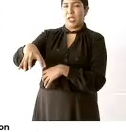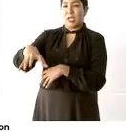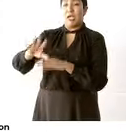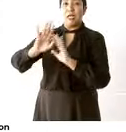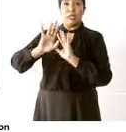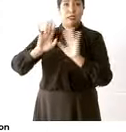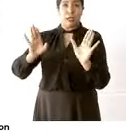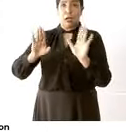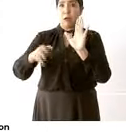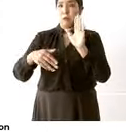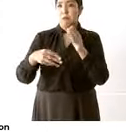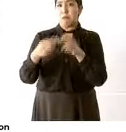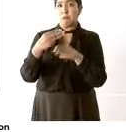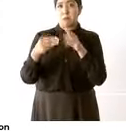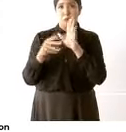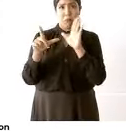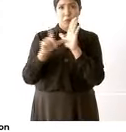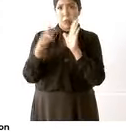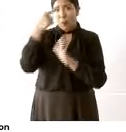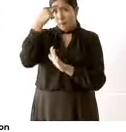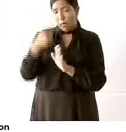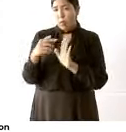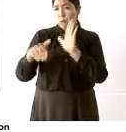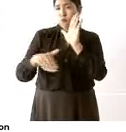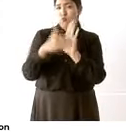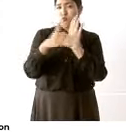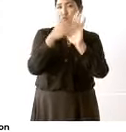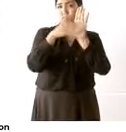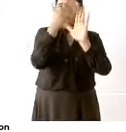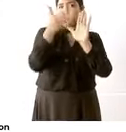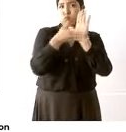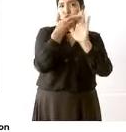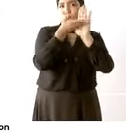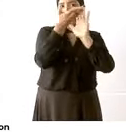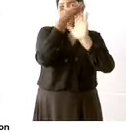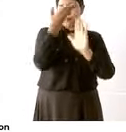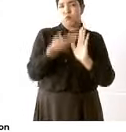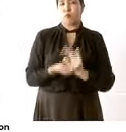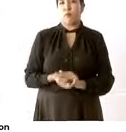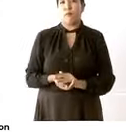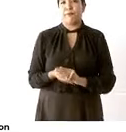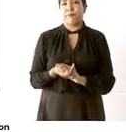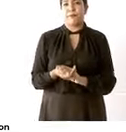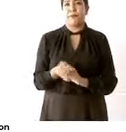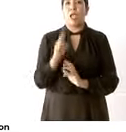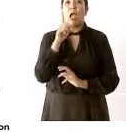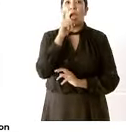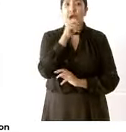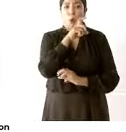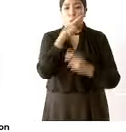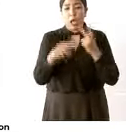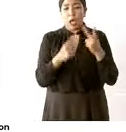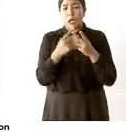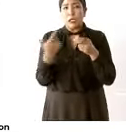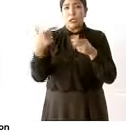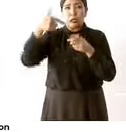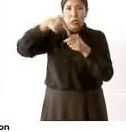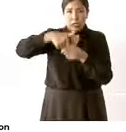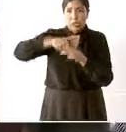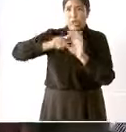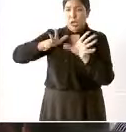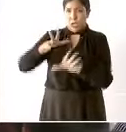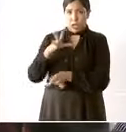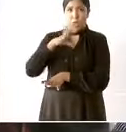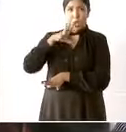es el acceso carretero y el gas, el agua. Ya hay proyecto para